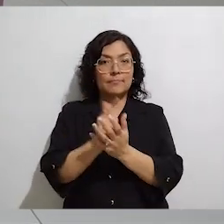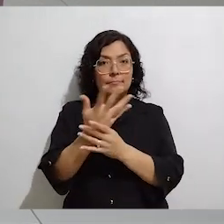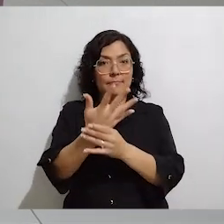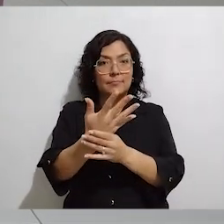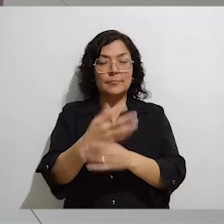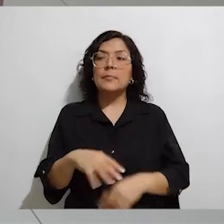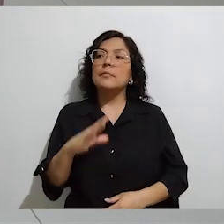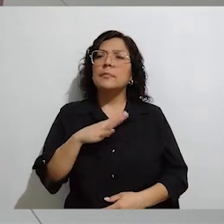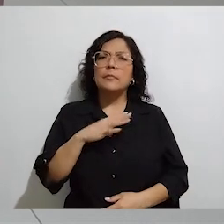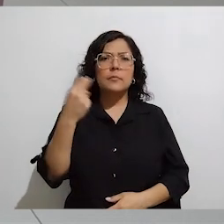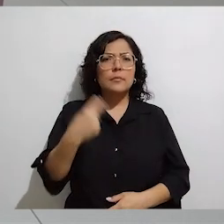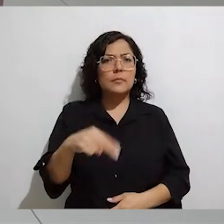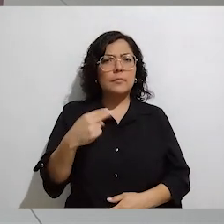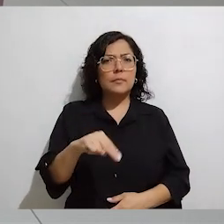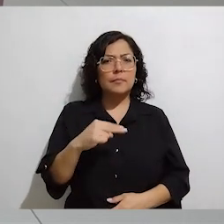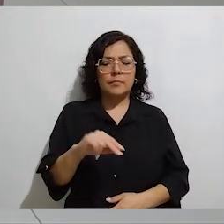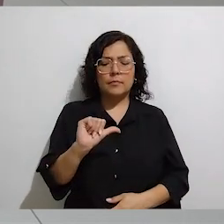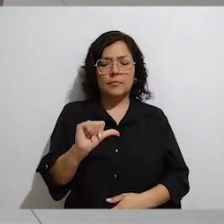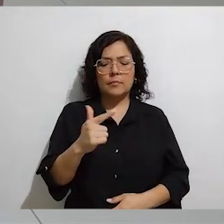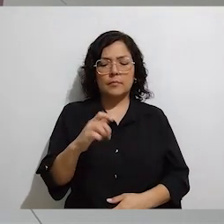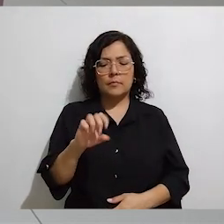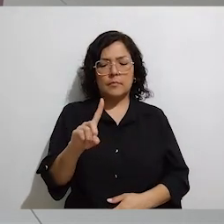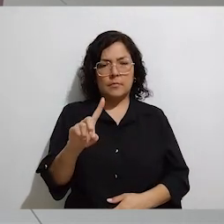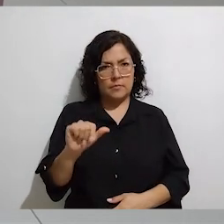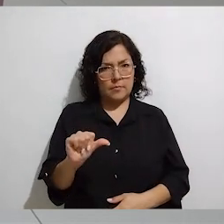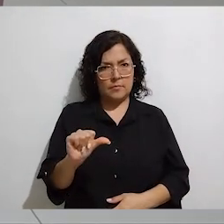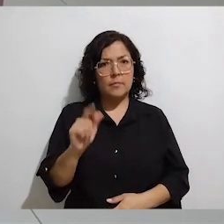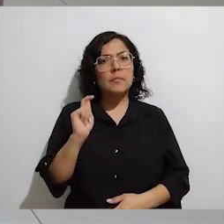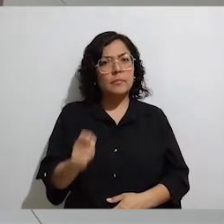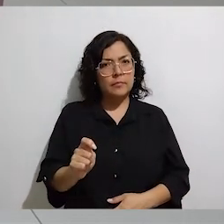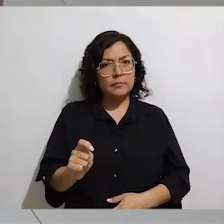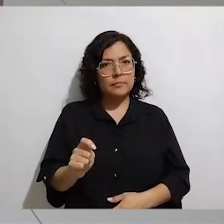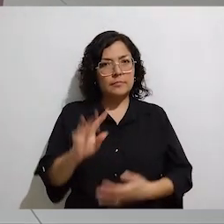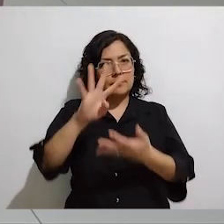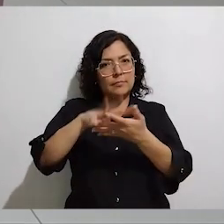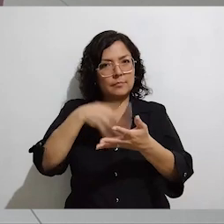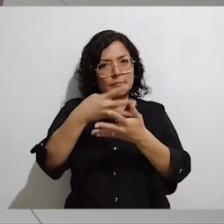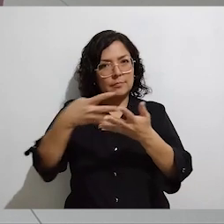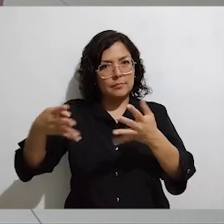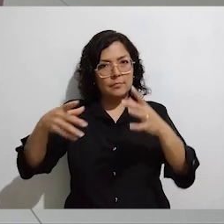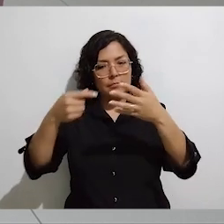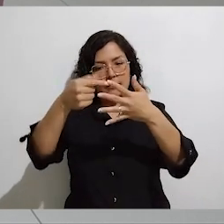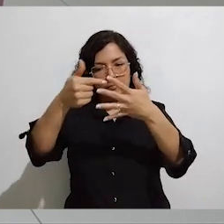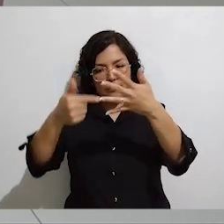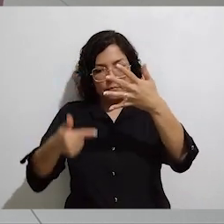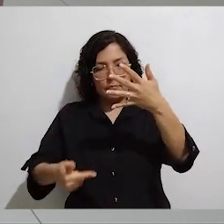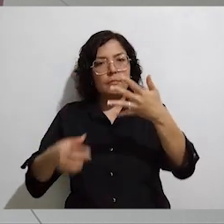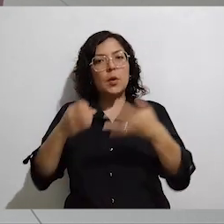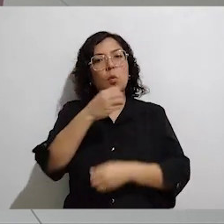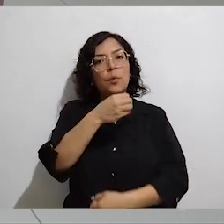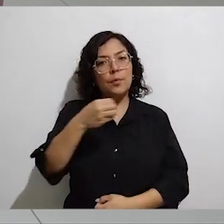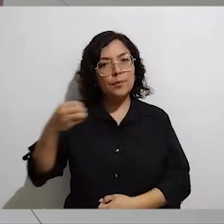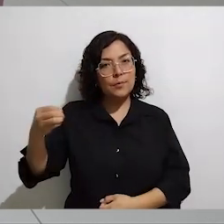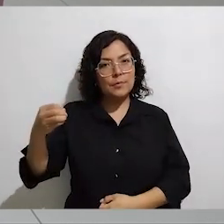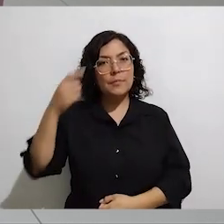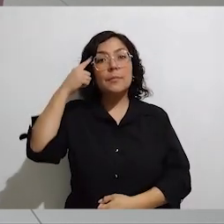agenda comunitaria. La agenda comunitaria es poder llevar asuntos muy específicos para que sean tratados dentro de un ámbito de